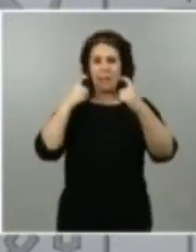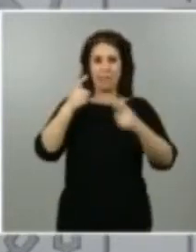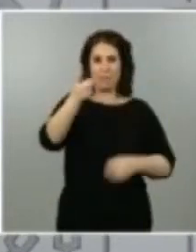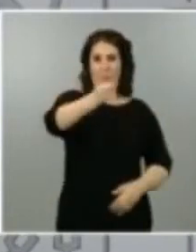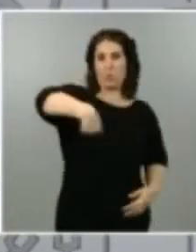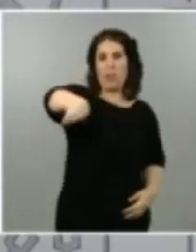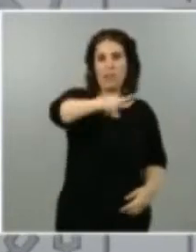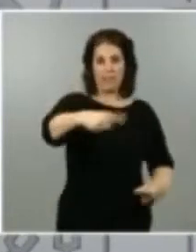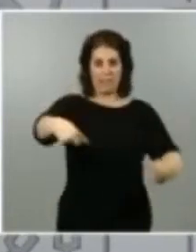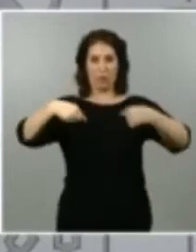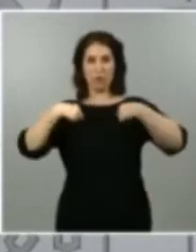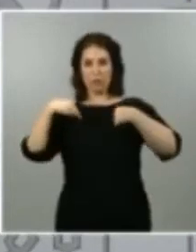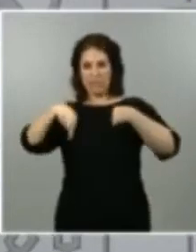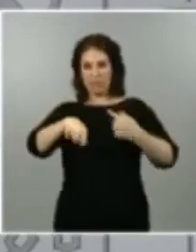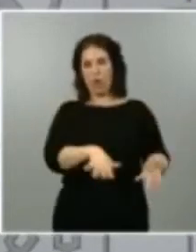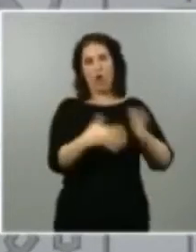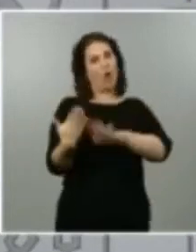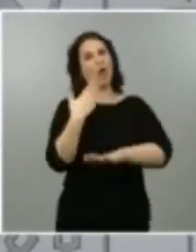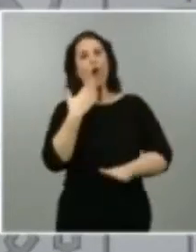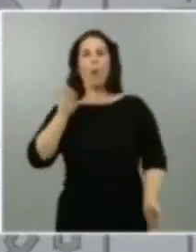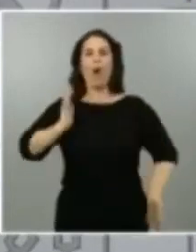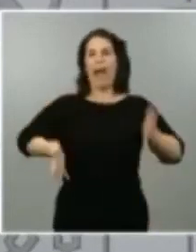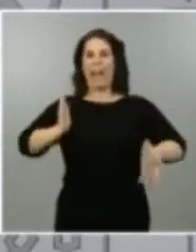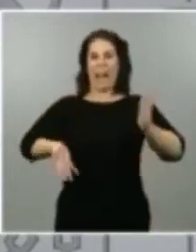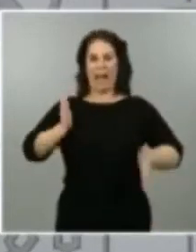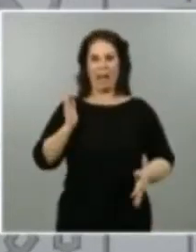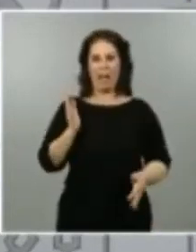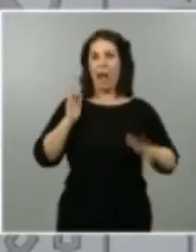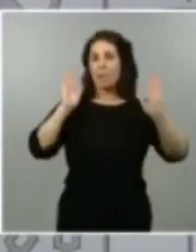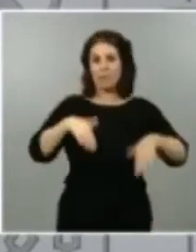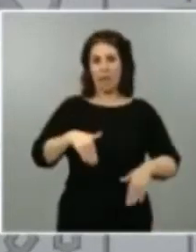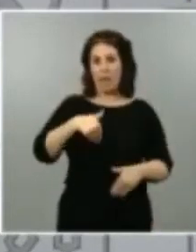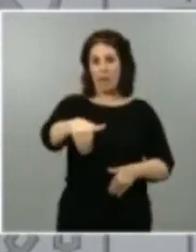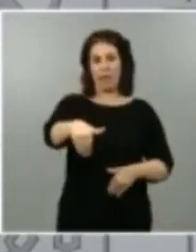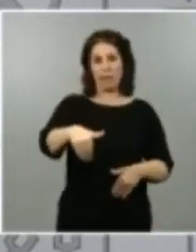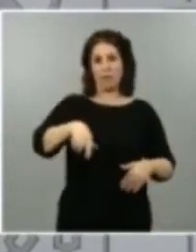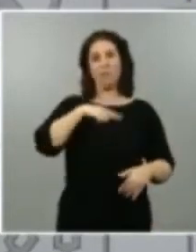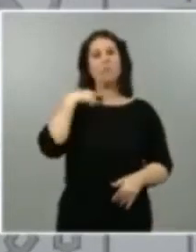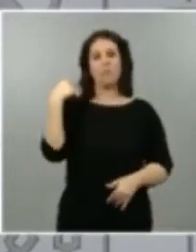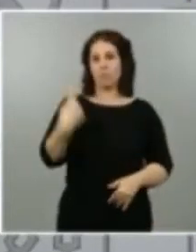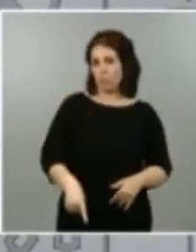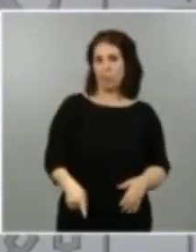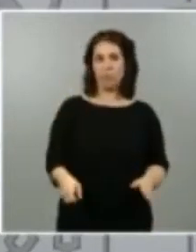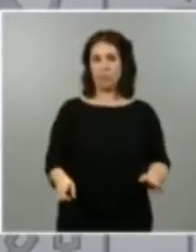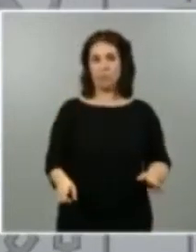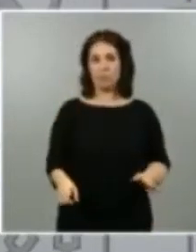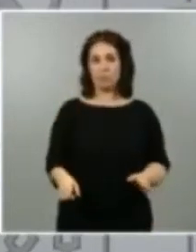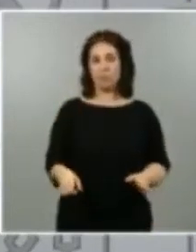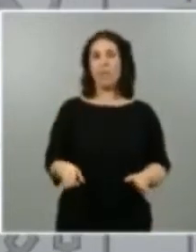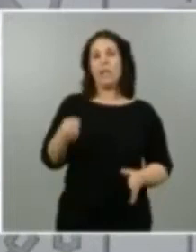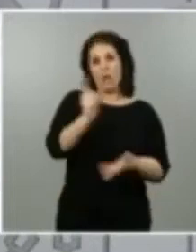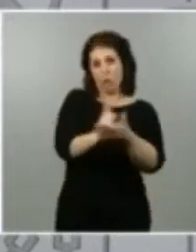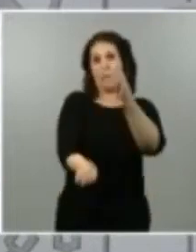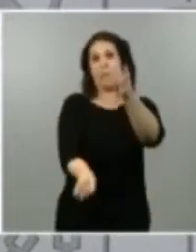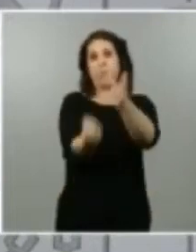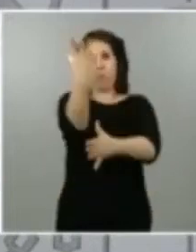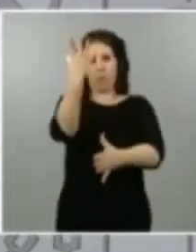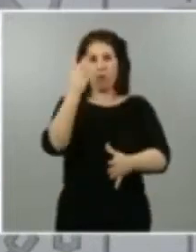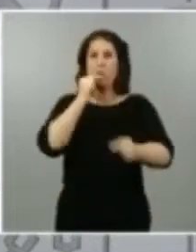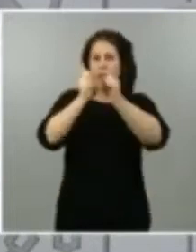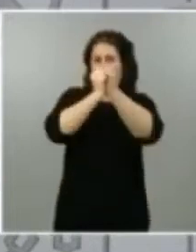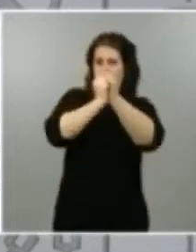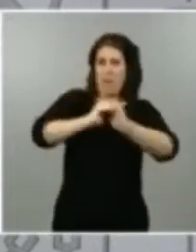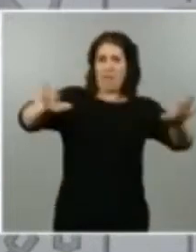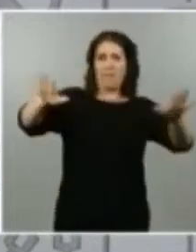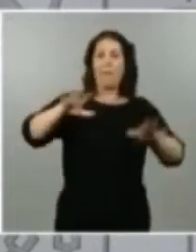vamos a llegar a donde nadie quiere llegar y acabará siendo ese temido rebrote porque se tomarán las decisiones de forma equivocada